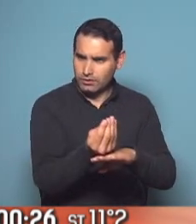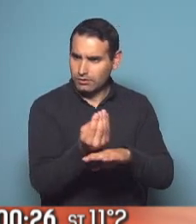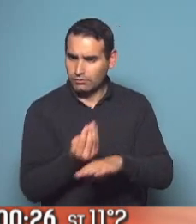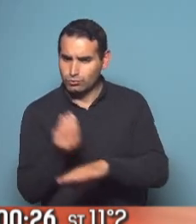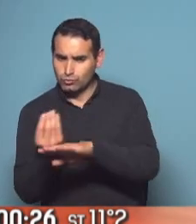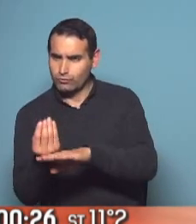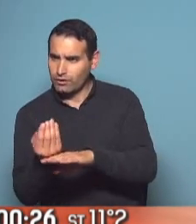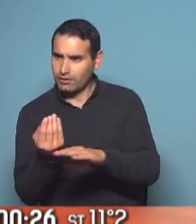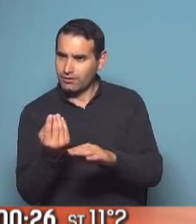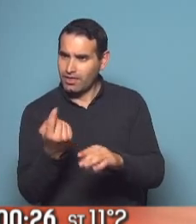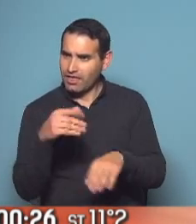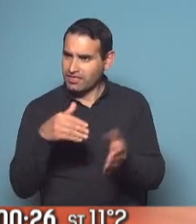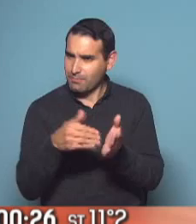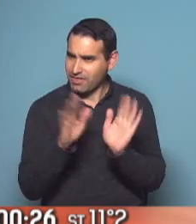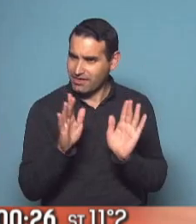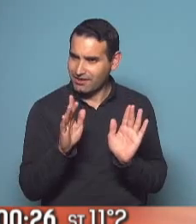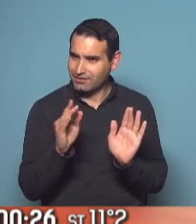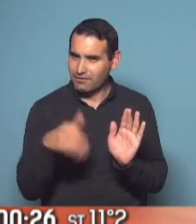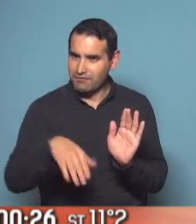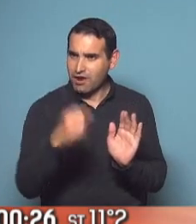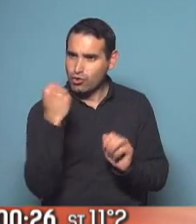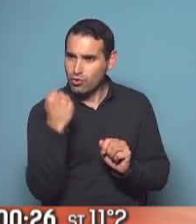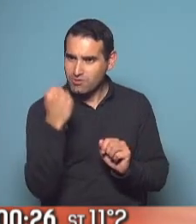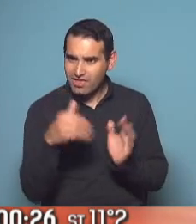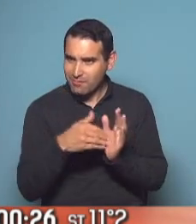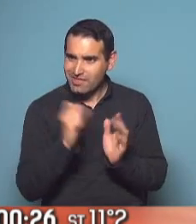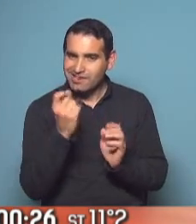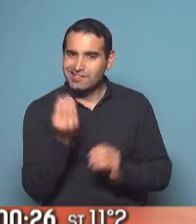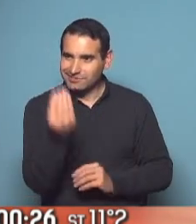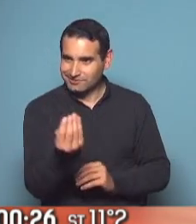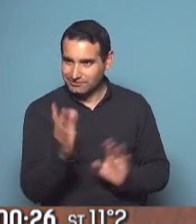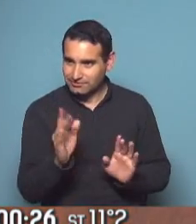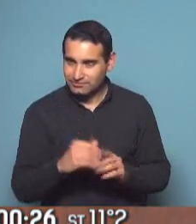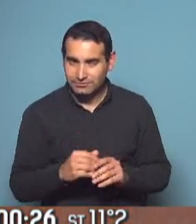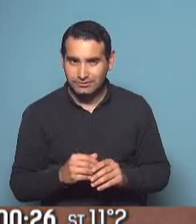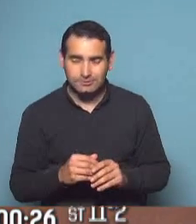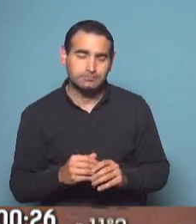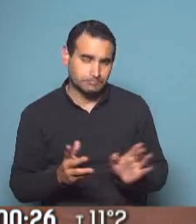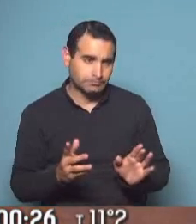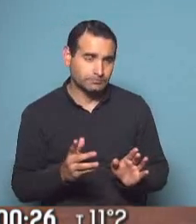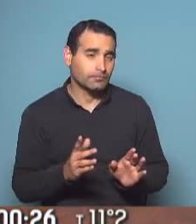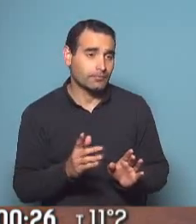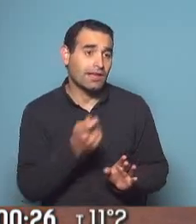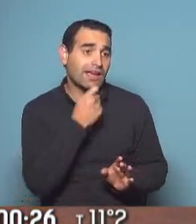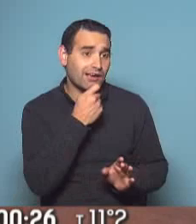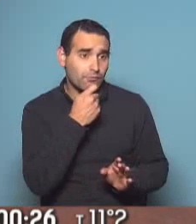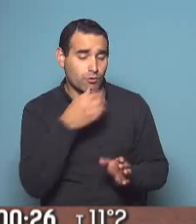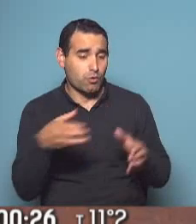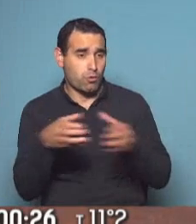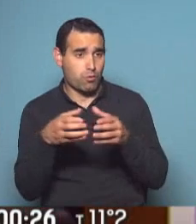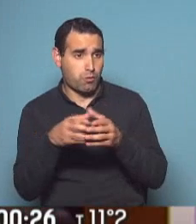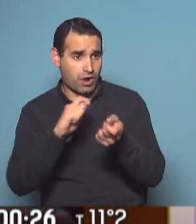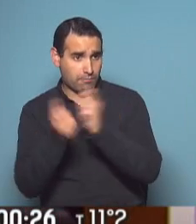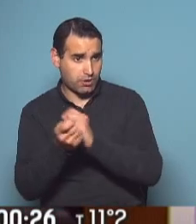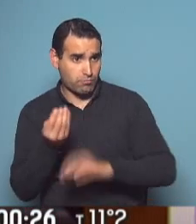acuerdo a las circunstancias económicas en las cuales estamos? A ver, en el caso de que gane el oficialismo da la impresión de que